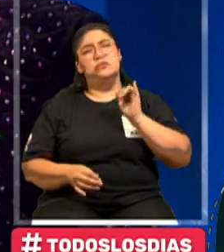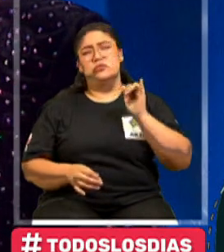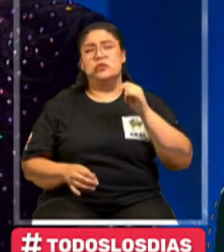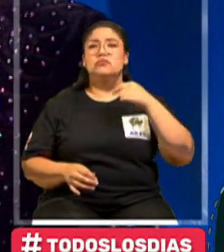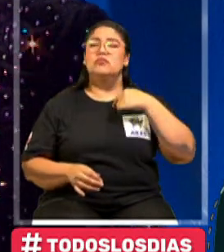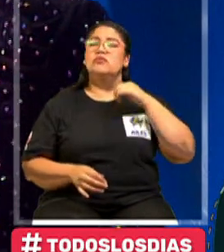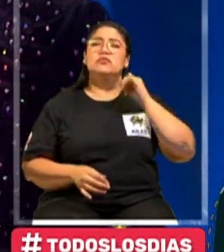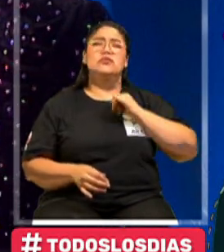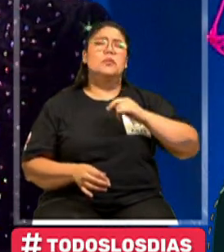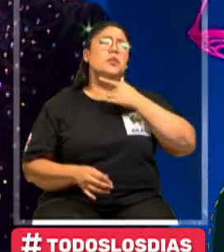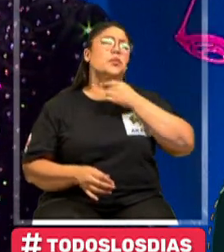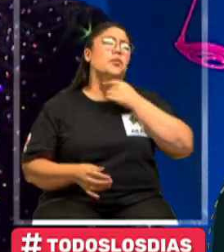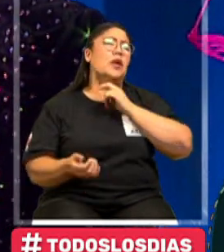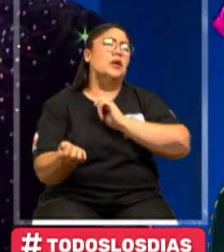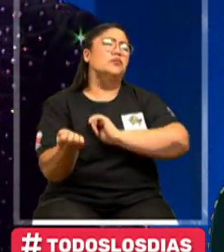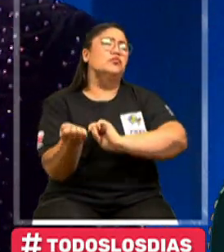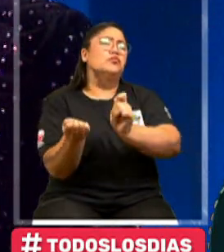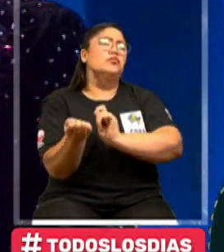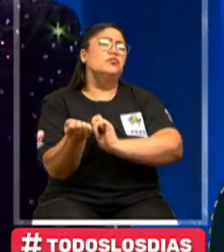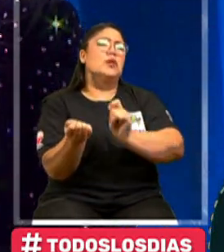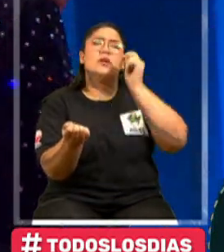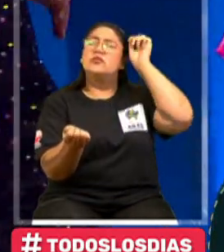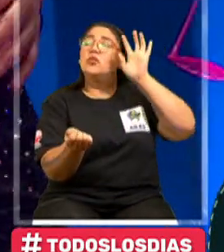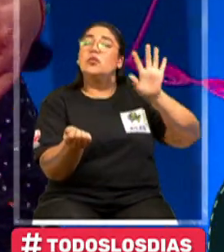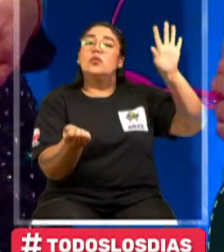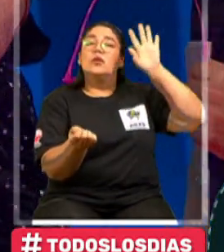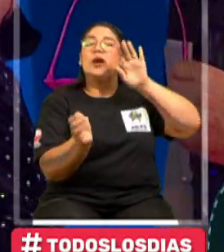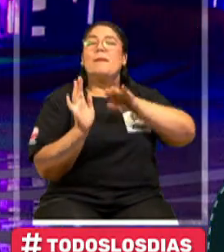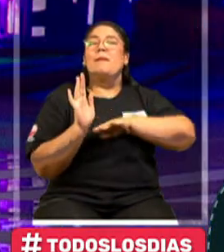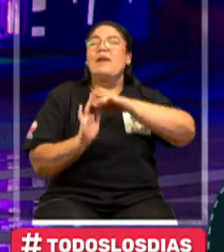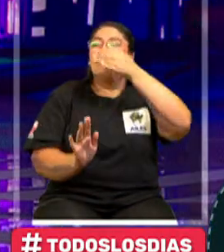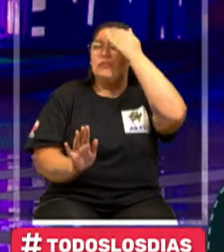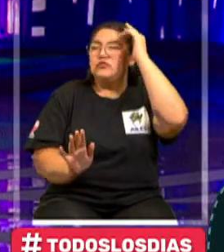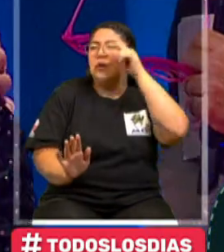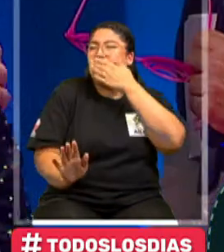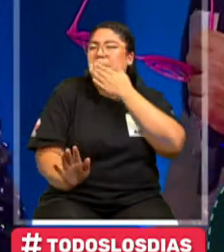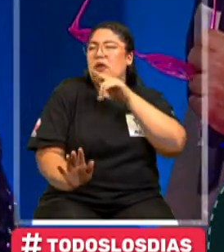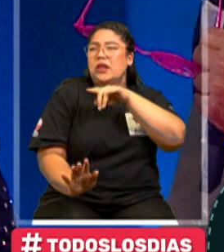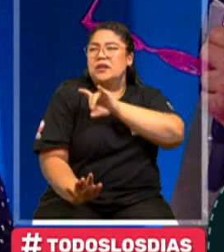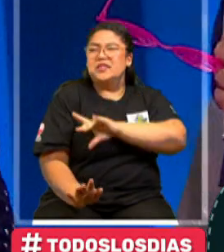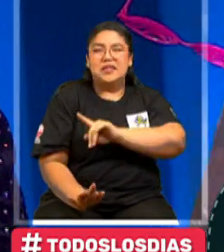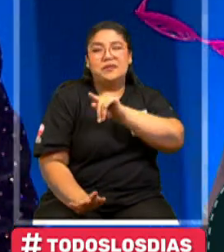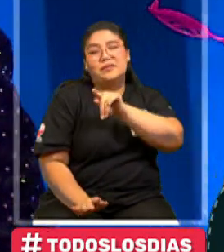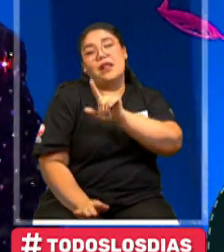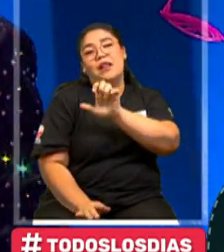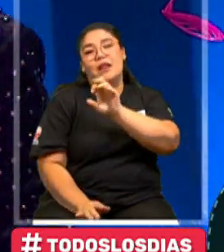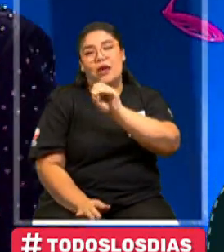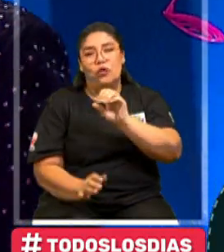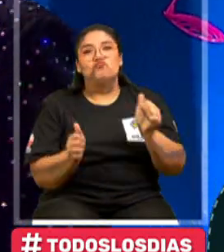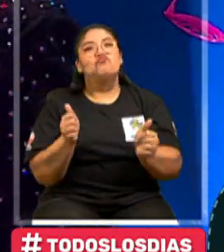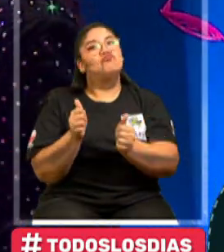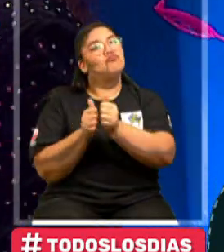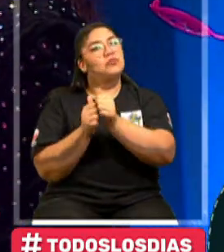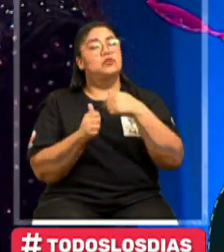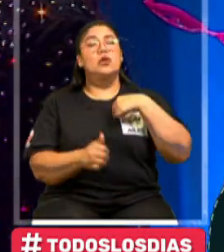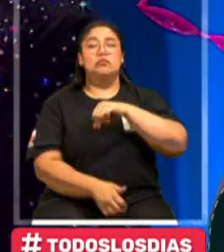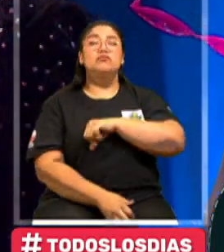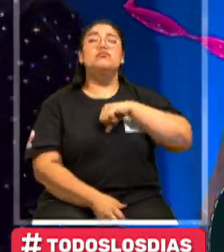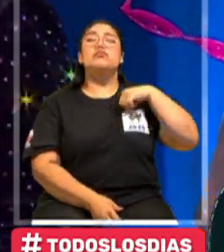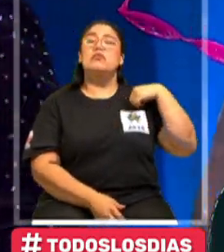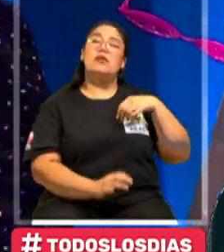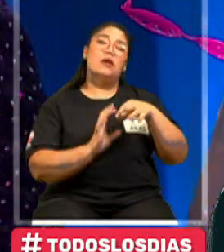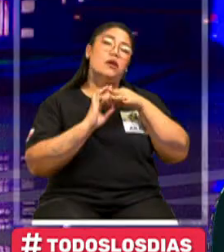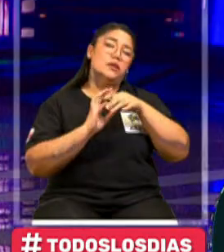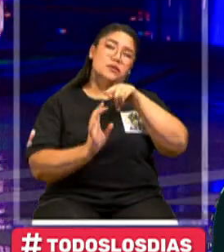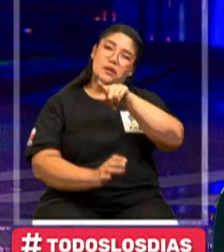sueño cantar cumbia y qué mejor que cantarlo al lado de lo más grande que tiene la cumbia en Chile. Así que para mí ha sido un orgullo y un agradecimiento eterno para